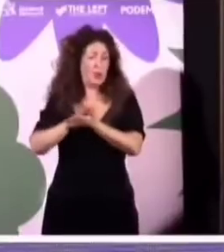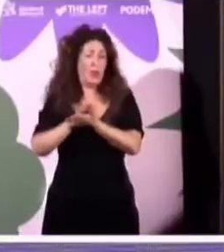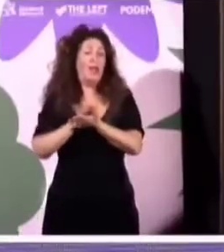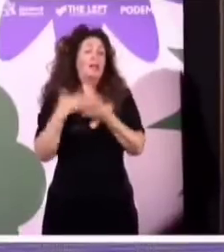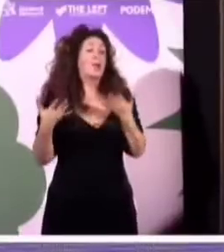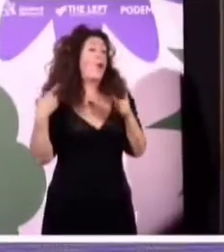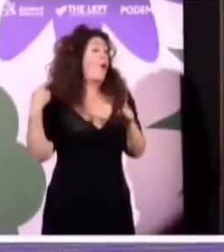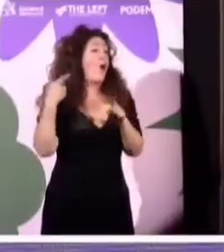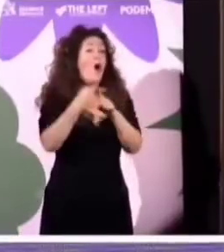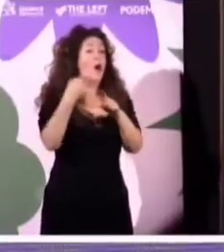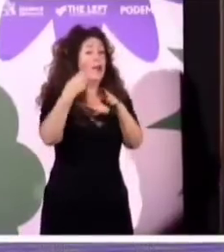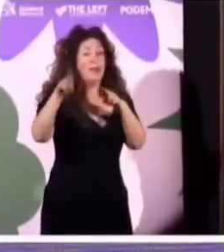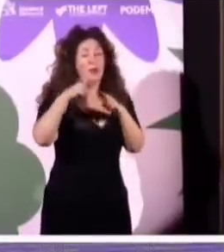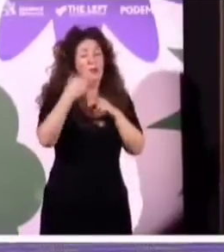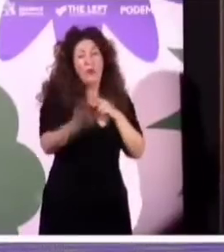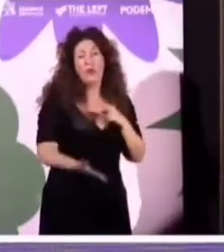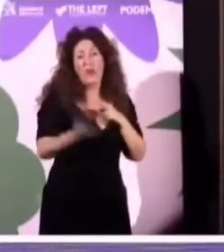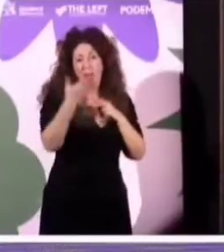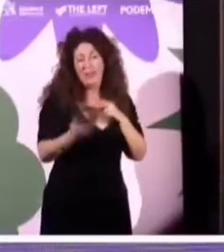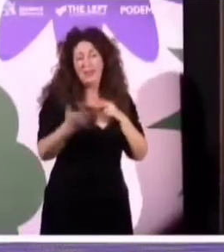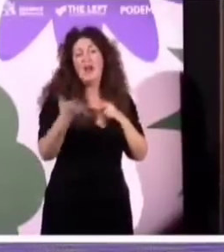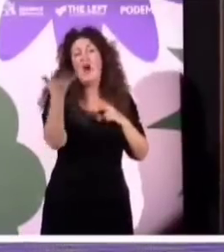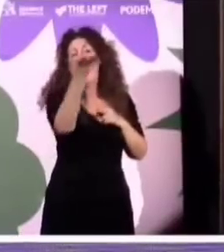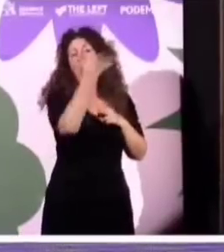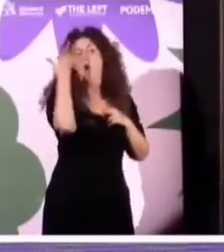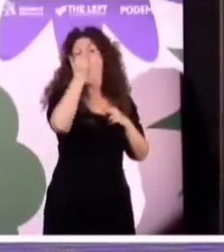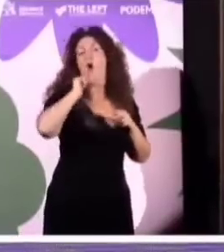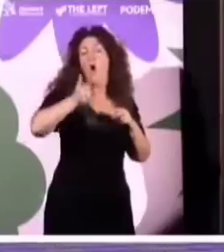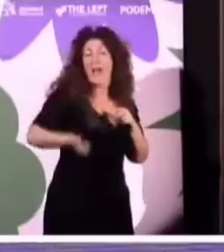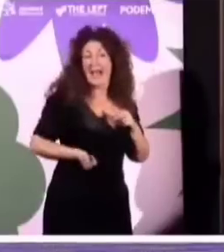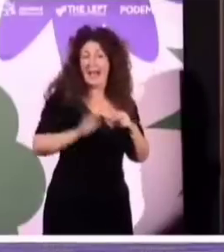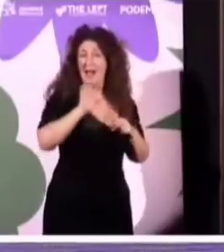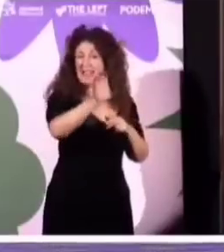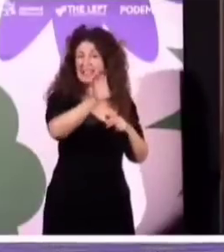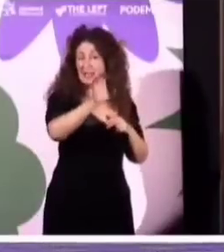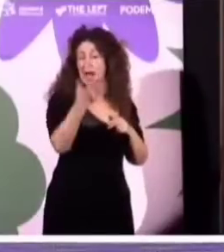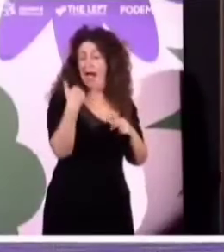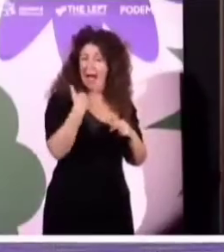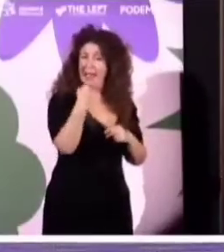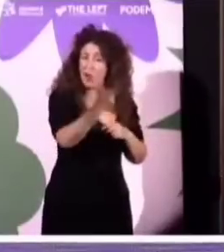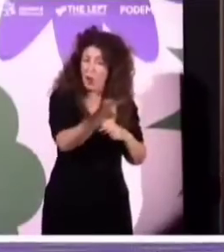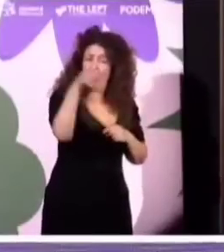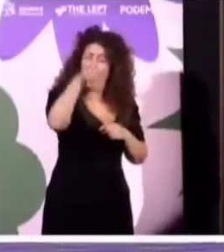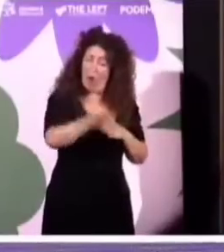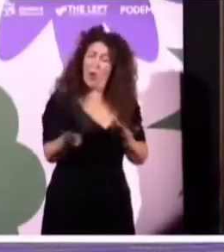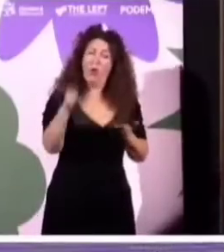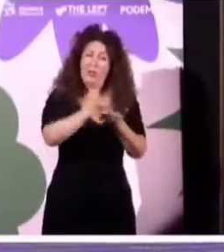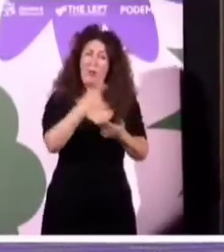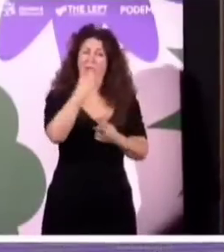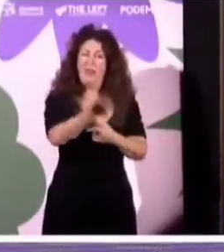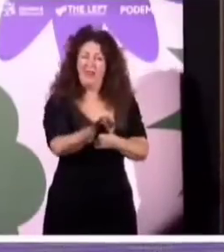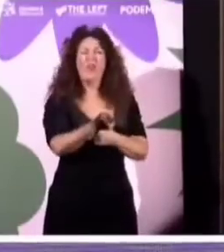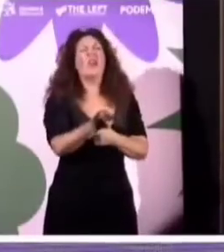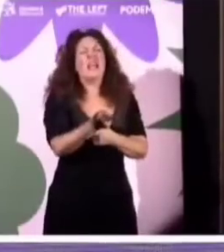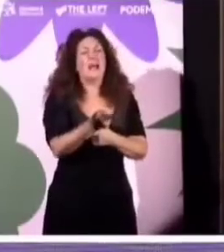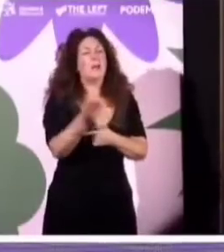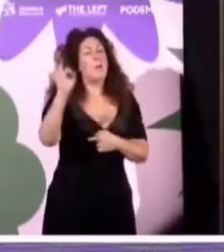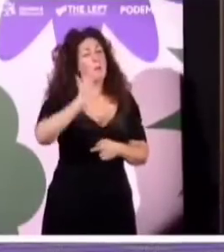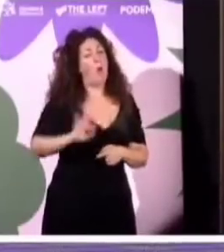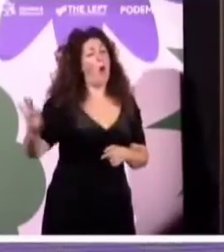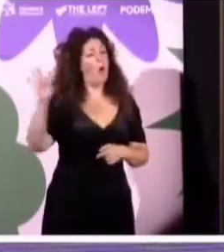objetivo político fundamental de las oligarquías en este país, lo decía ayer y lo vuelvo a repetir aquí, es destruir a